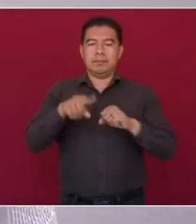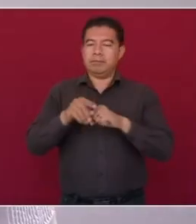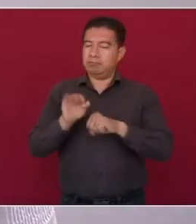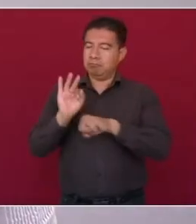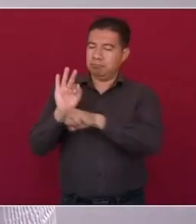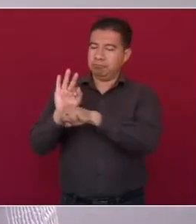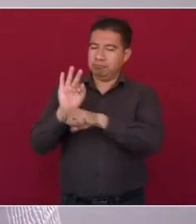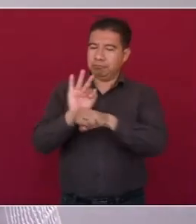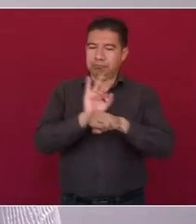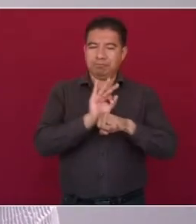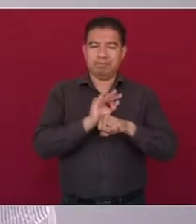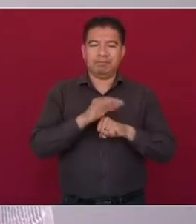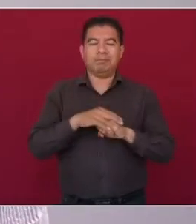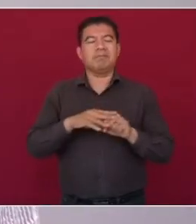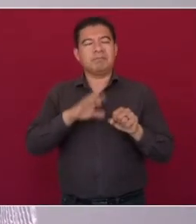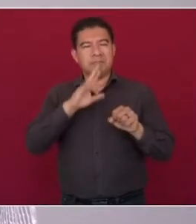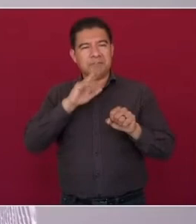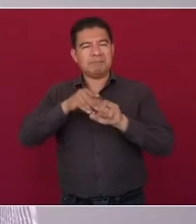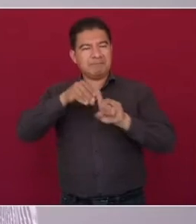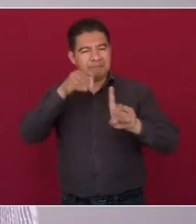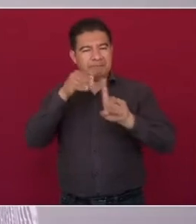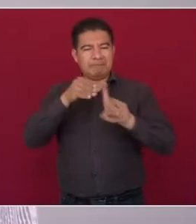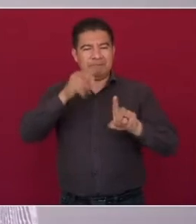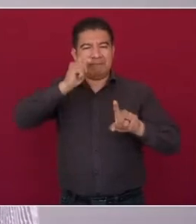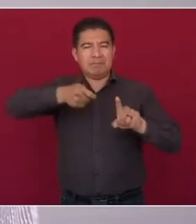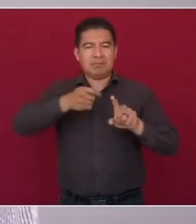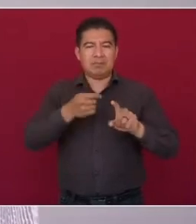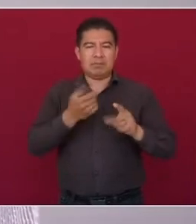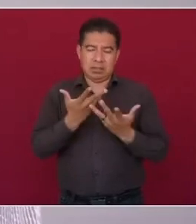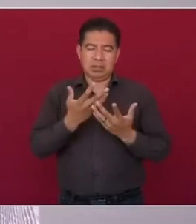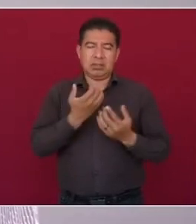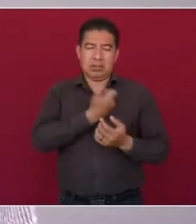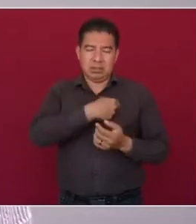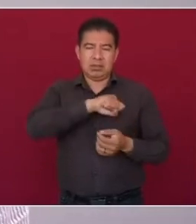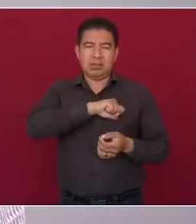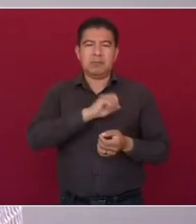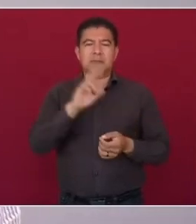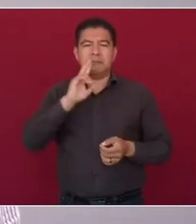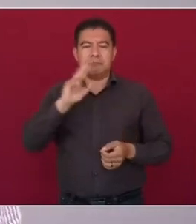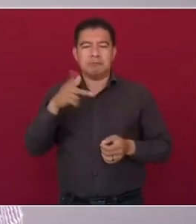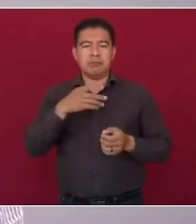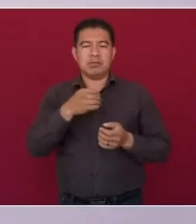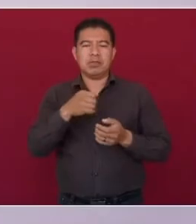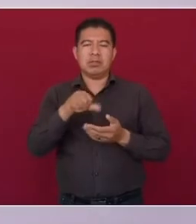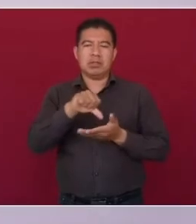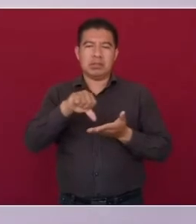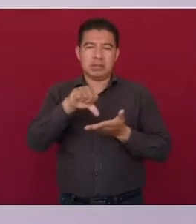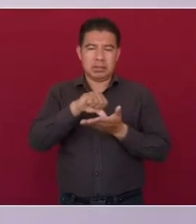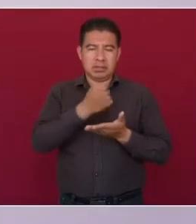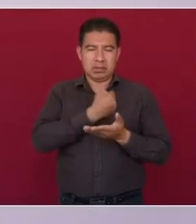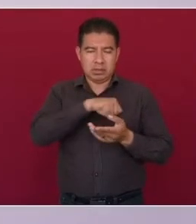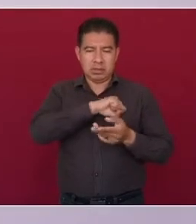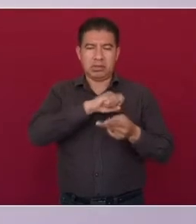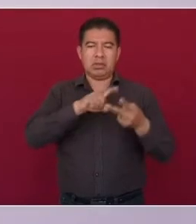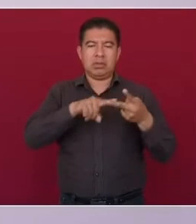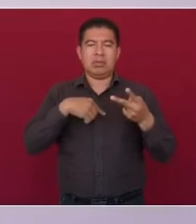contar con buenas unidades médicas, centros de salud, clínicas, hospitales,